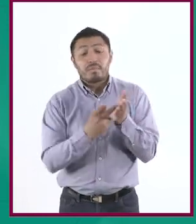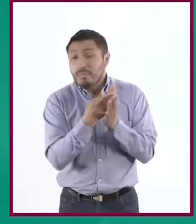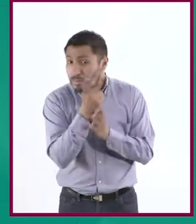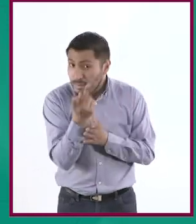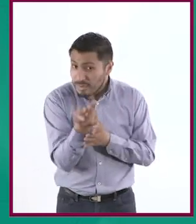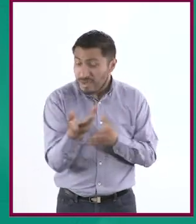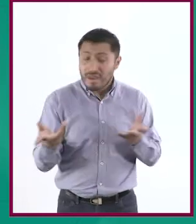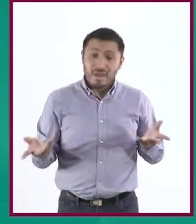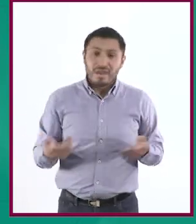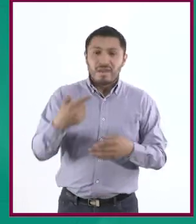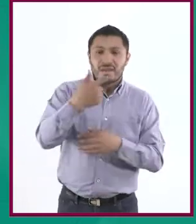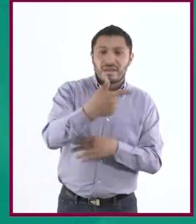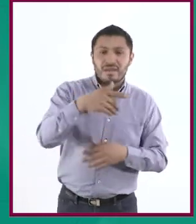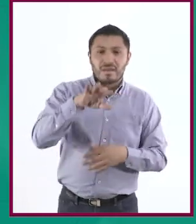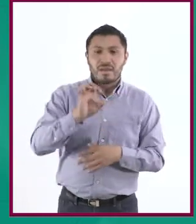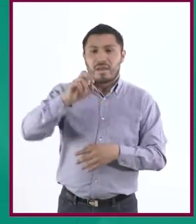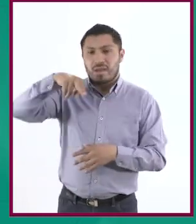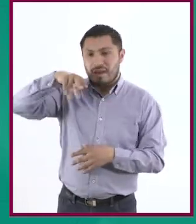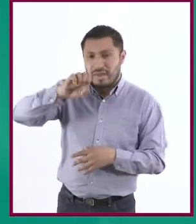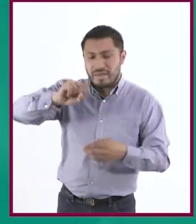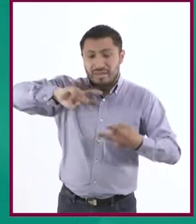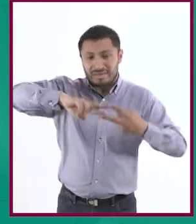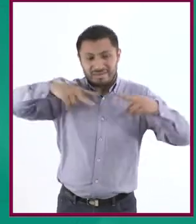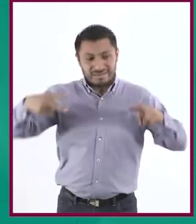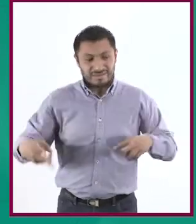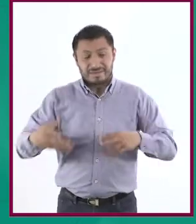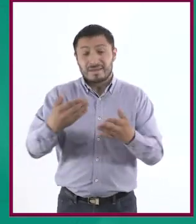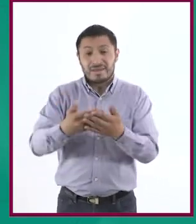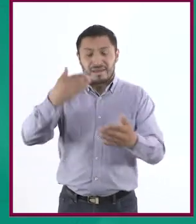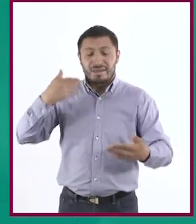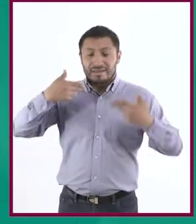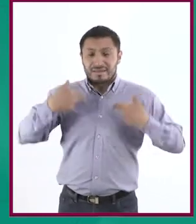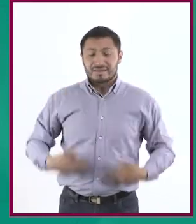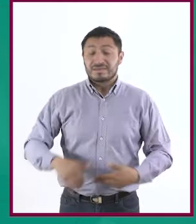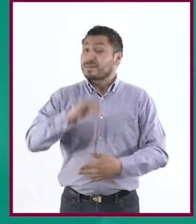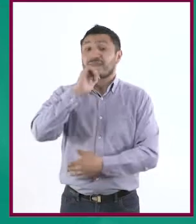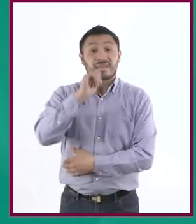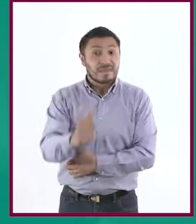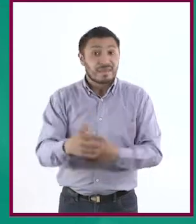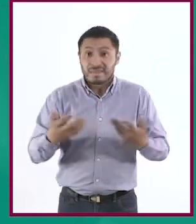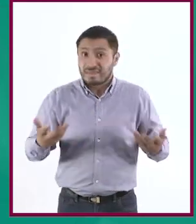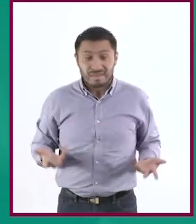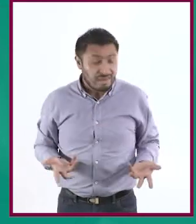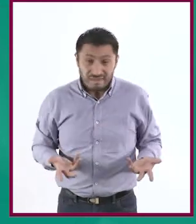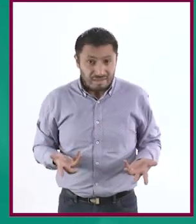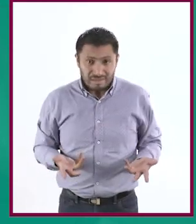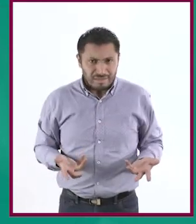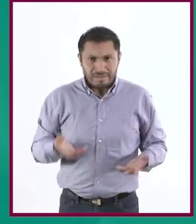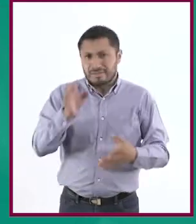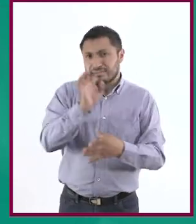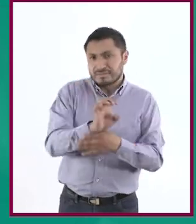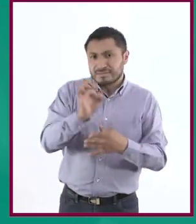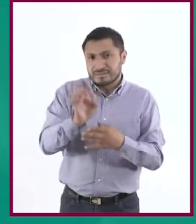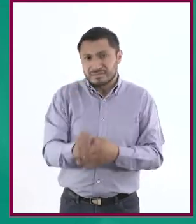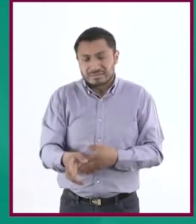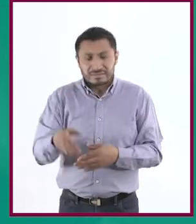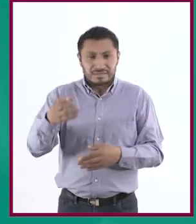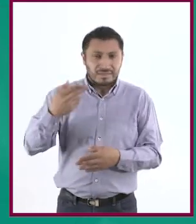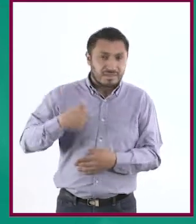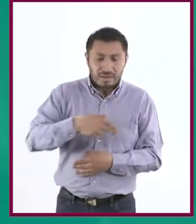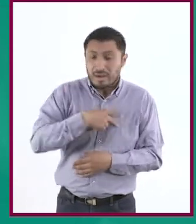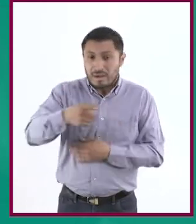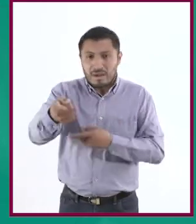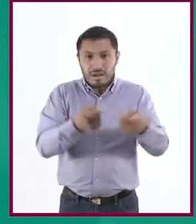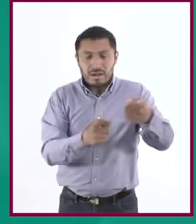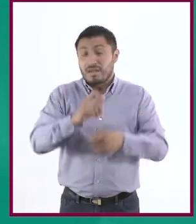con genes que no hay precedente en la historia de la humanidad en esa manipulación. Entonces no